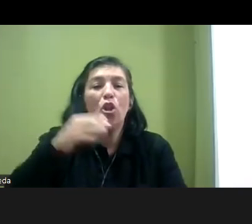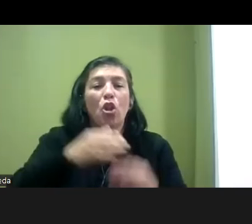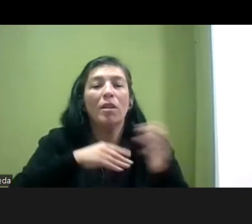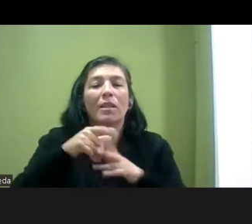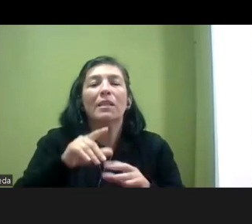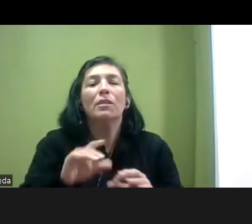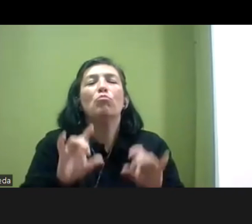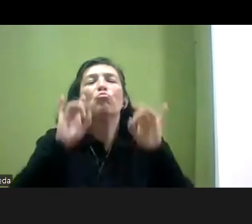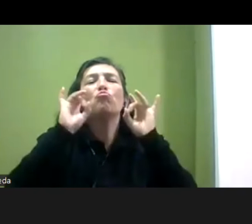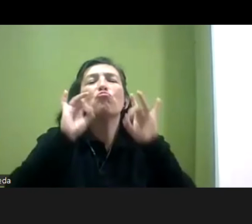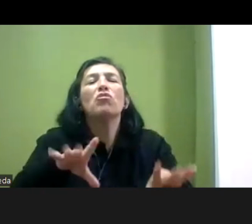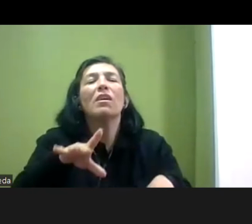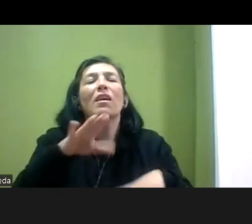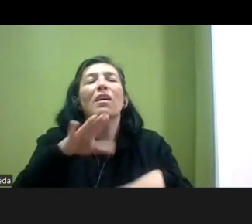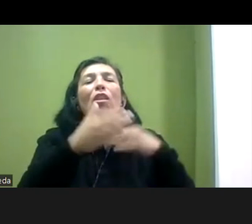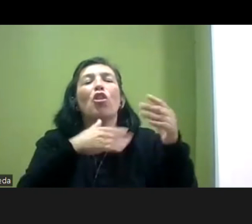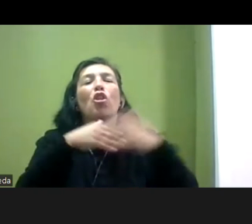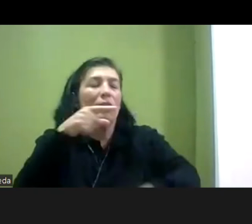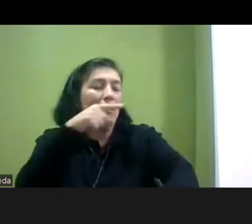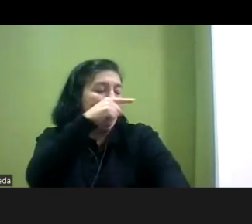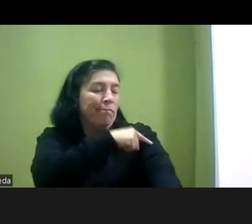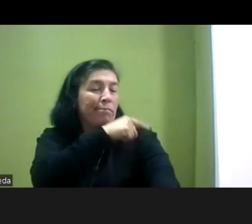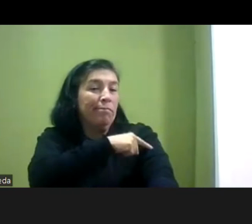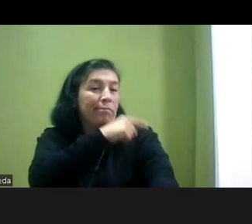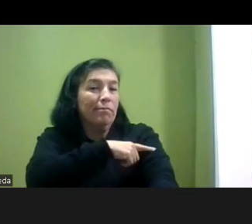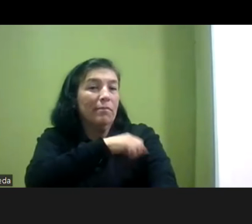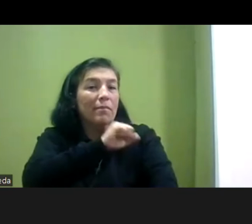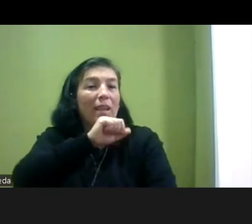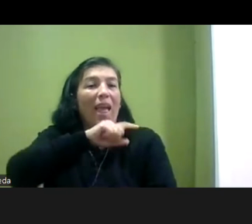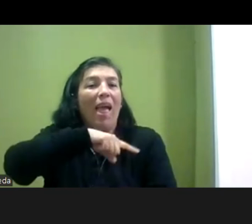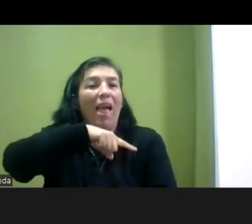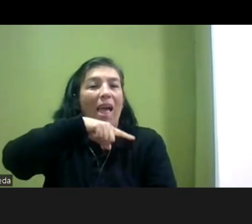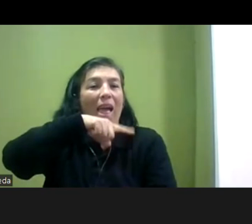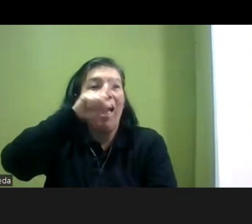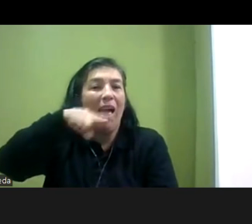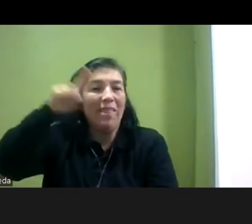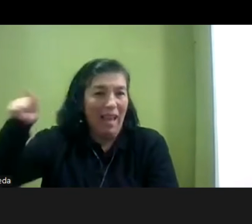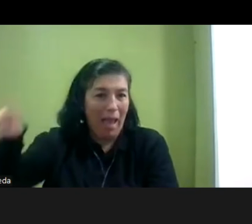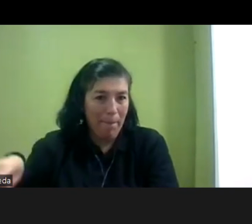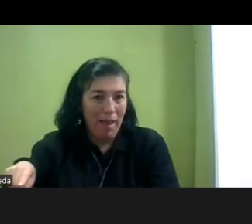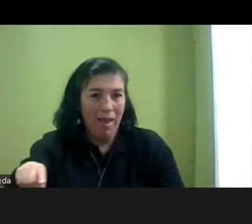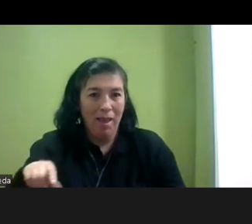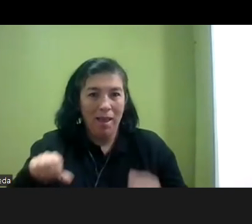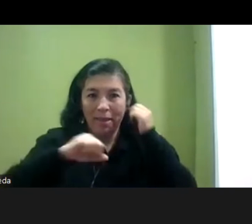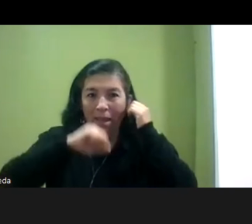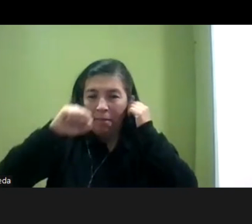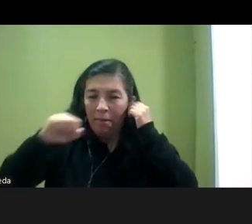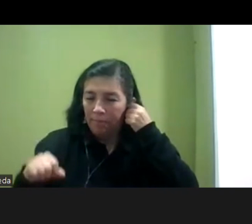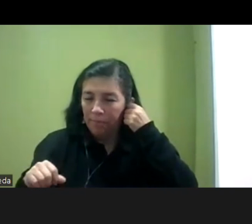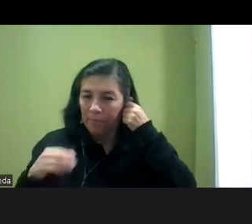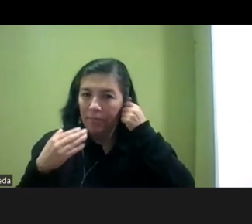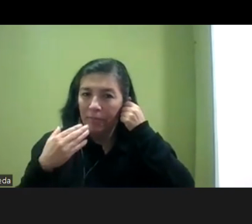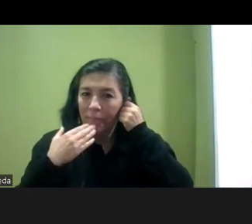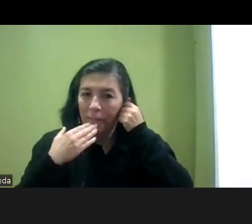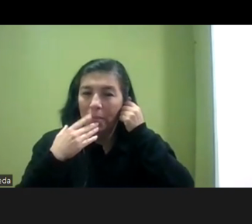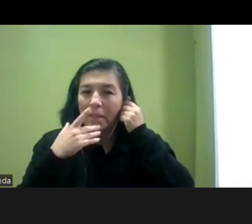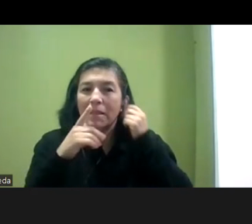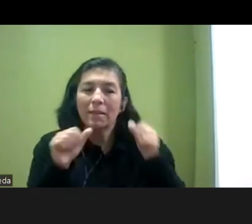es exclusivo mm. de más al sur del Salar de Atacama y del noroeste argentino,